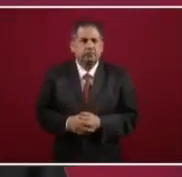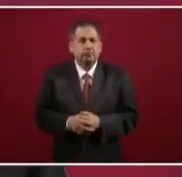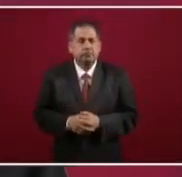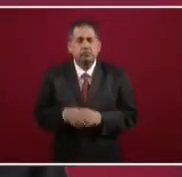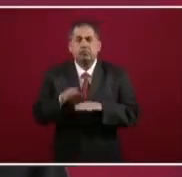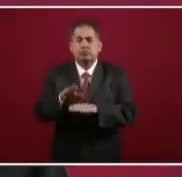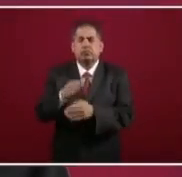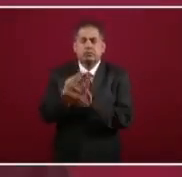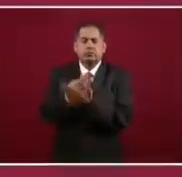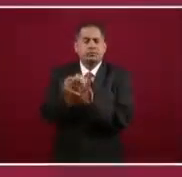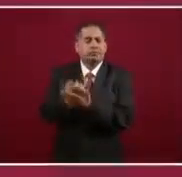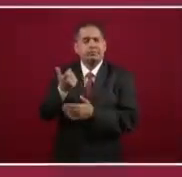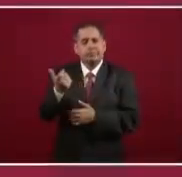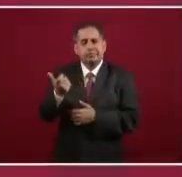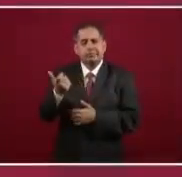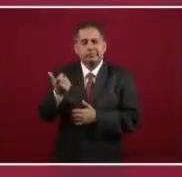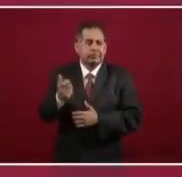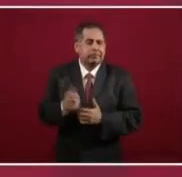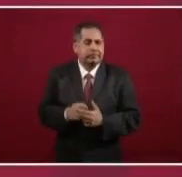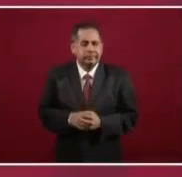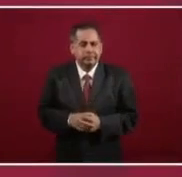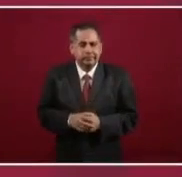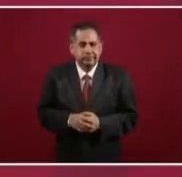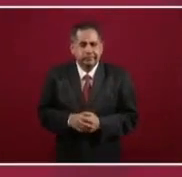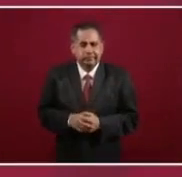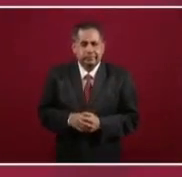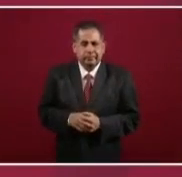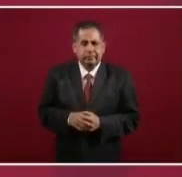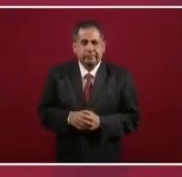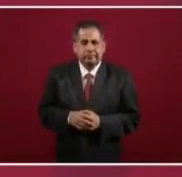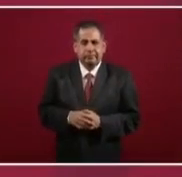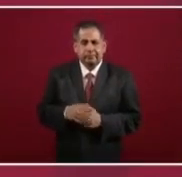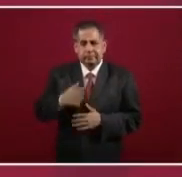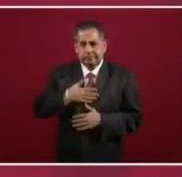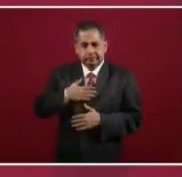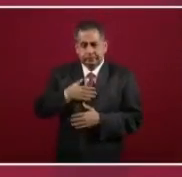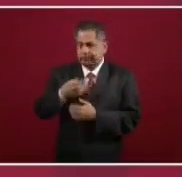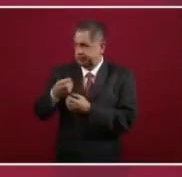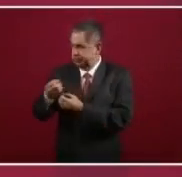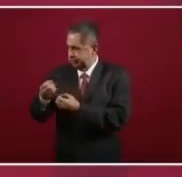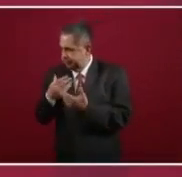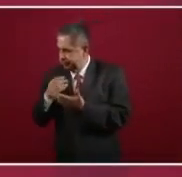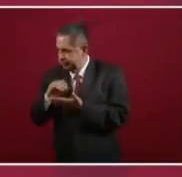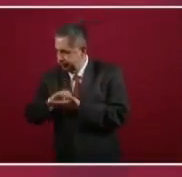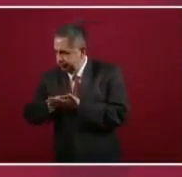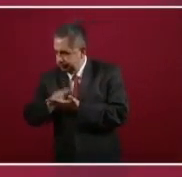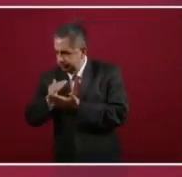económica e de acuerdo a mis datos